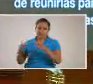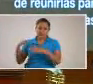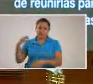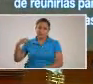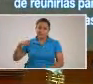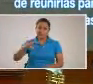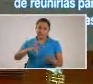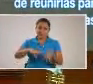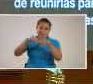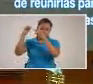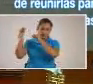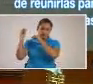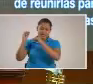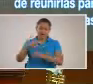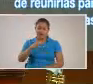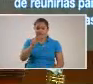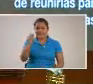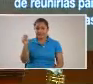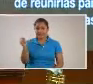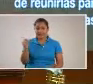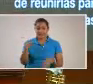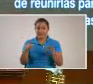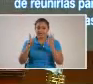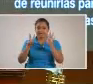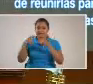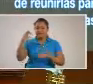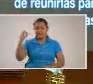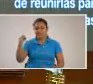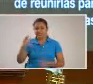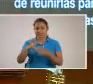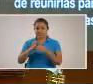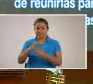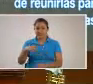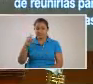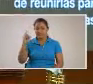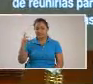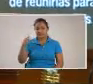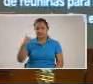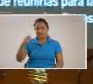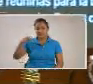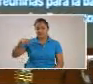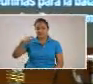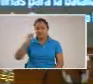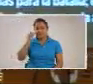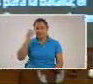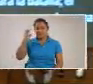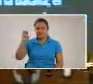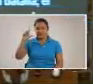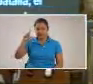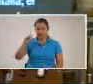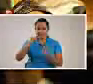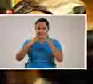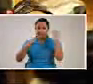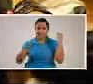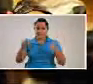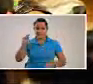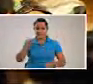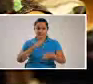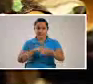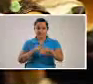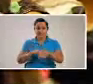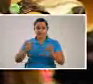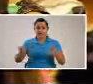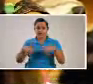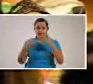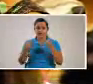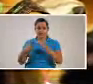la semana número 70 de Daniel. Termina ese periodo y entonces suena la sexta